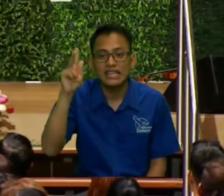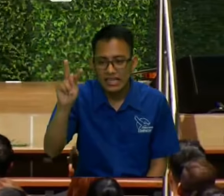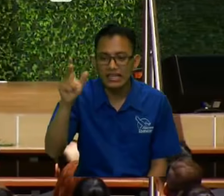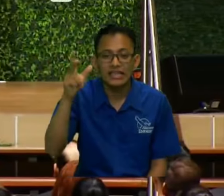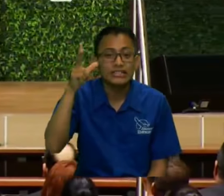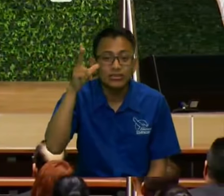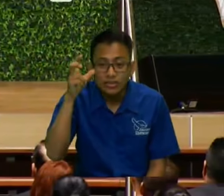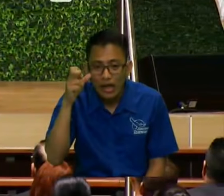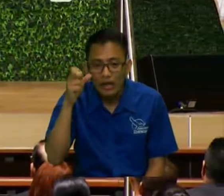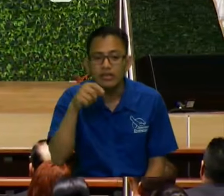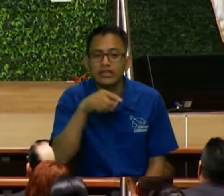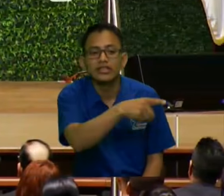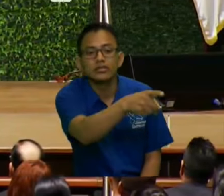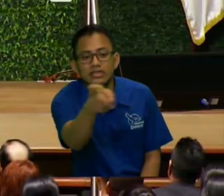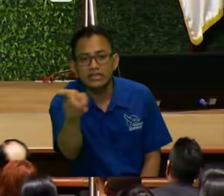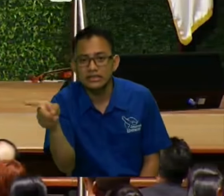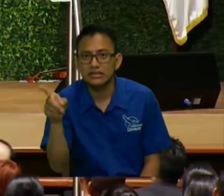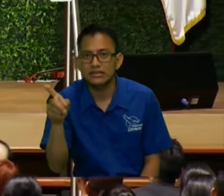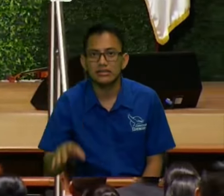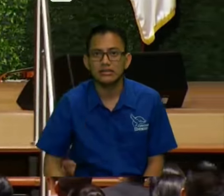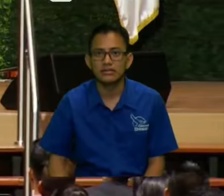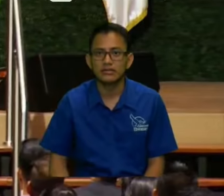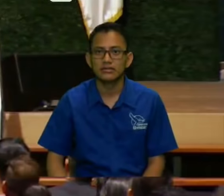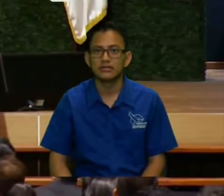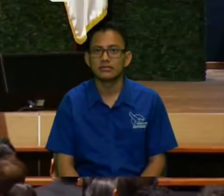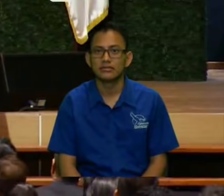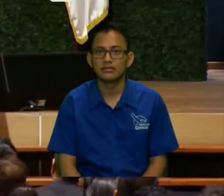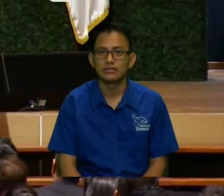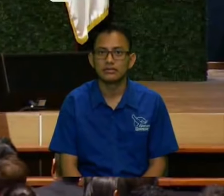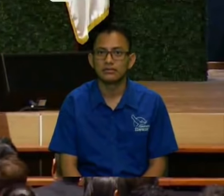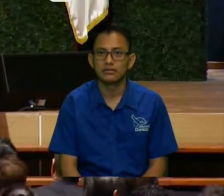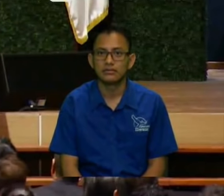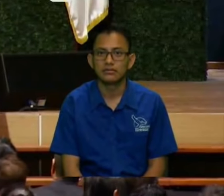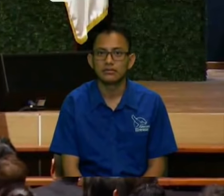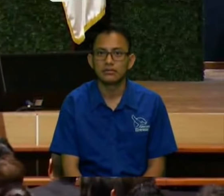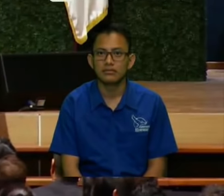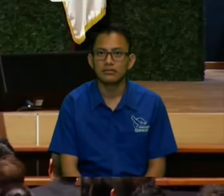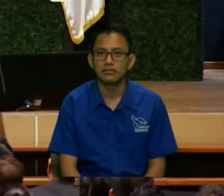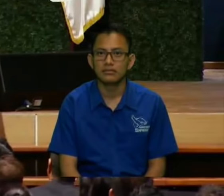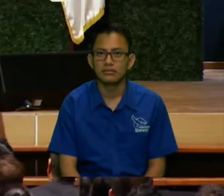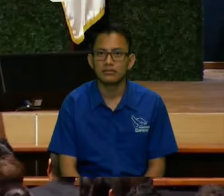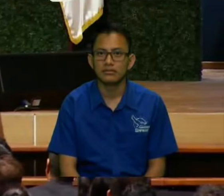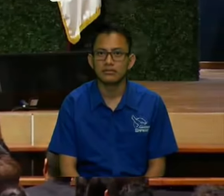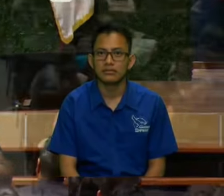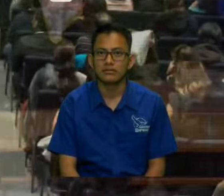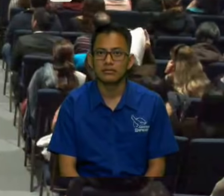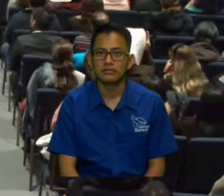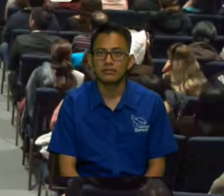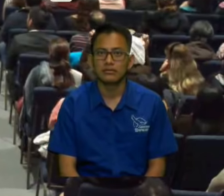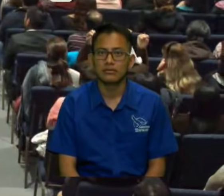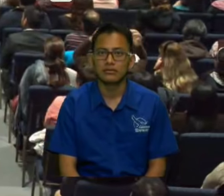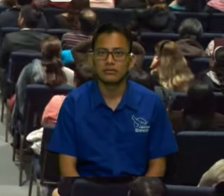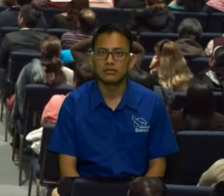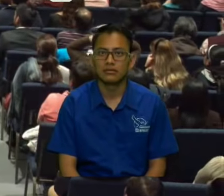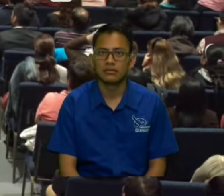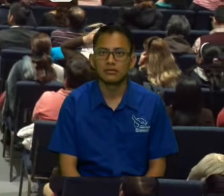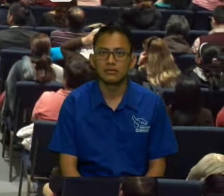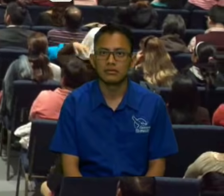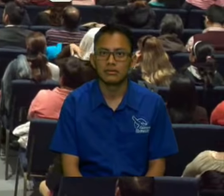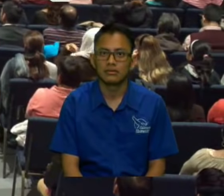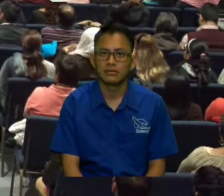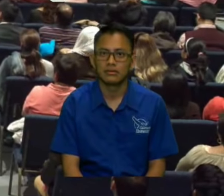Ok, para contar los segundos bien, dice que se tiene que anteponer la palabra 1000. ¿Ah? Así que voy a contar